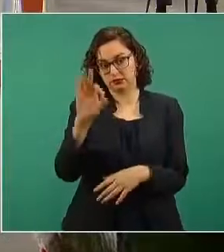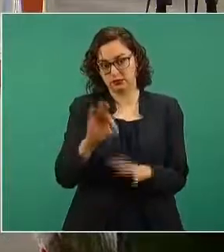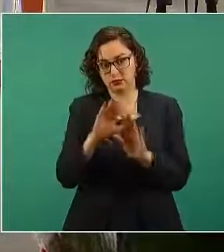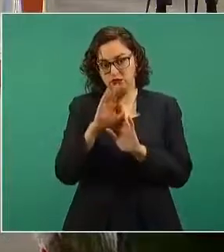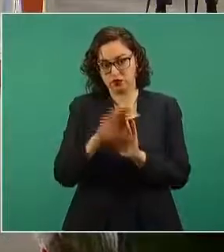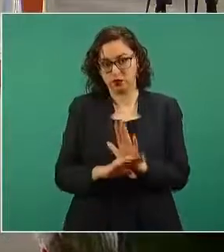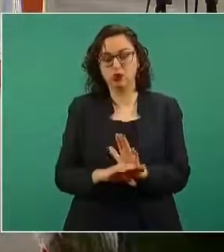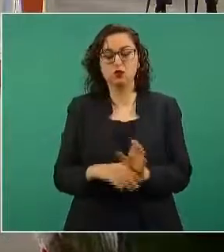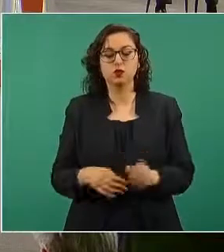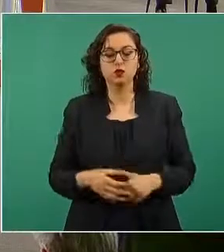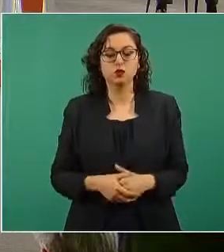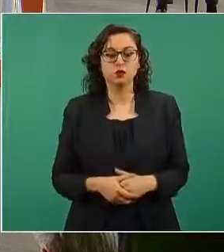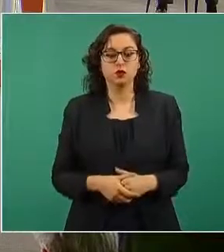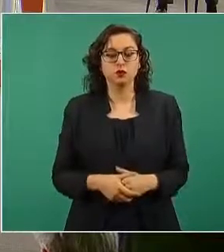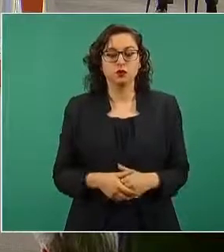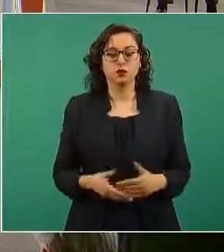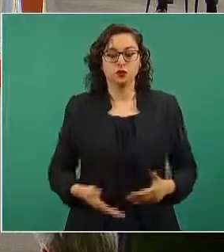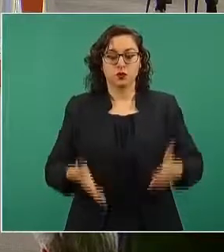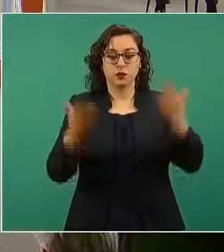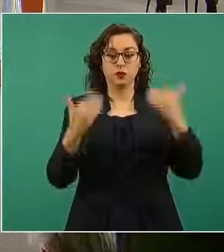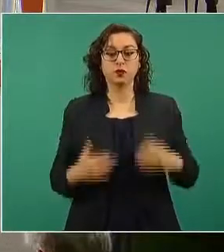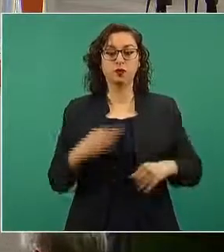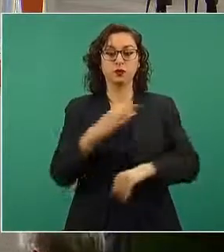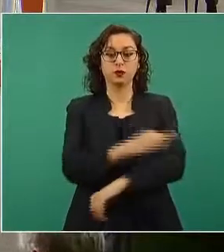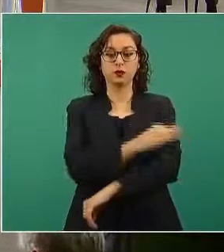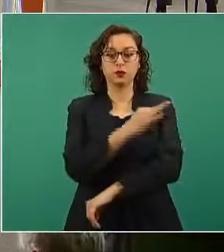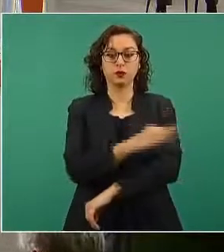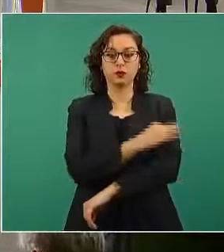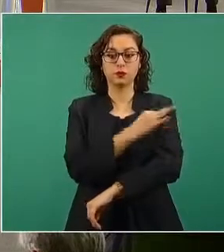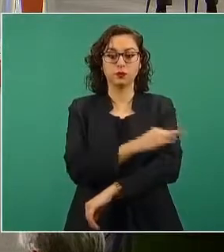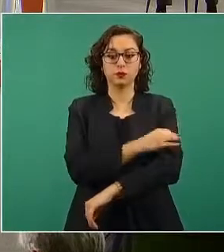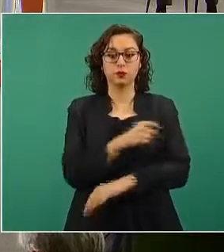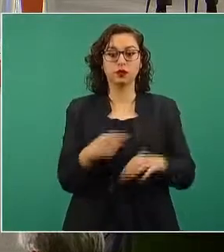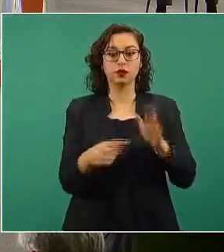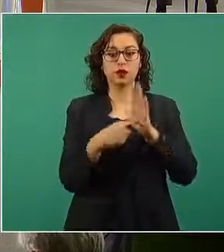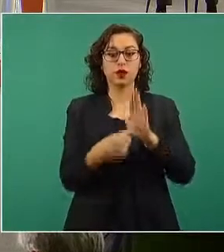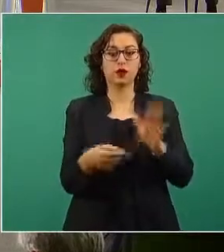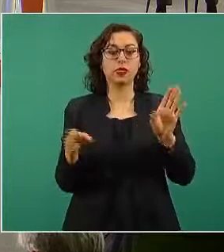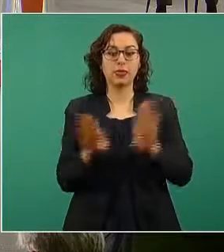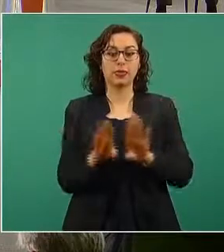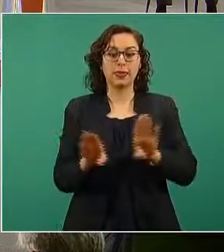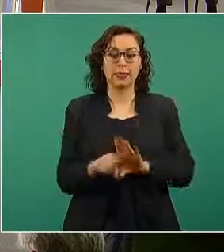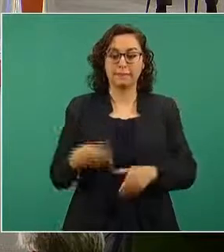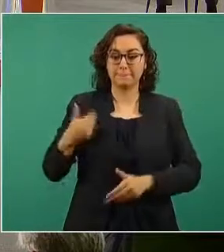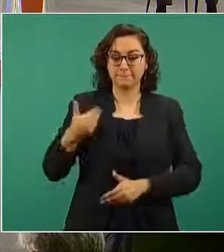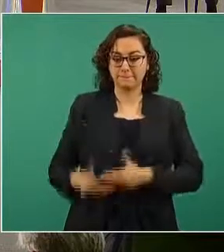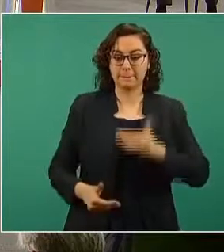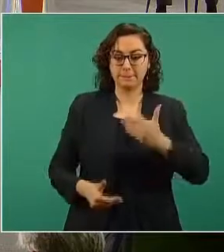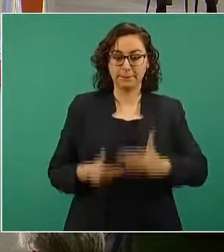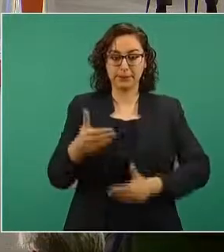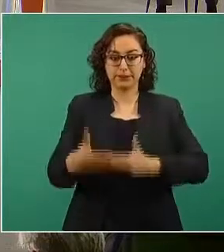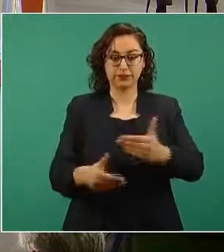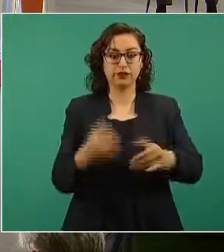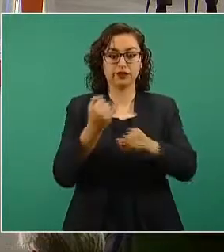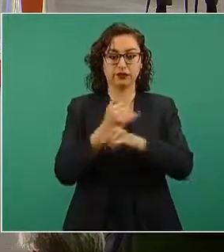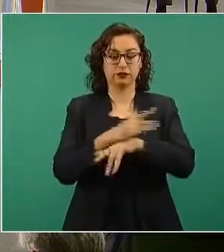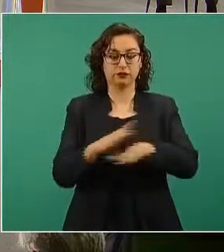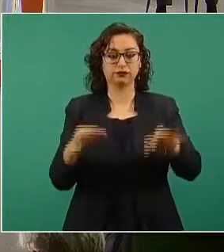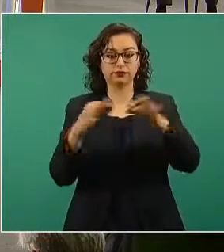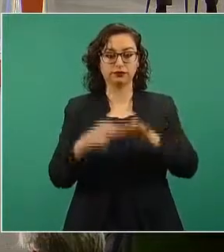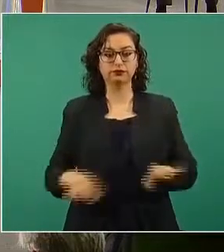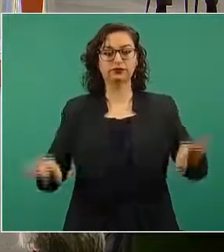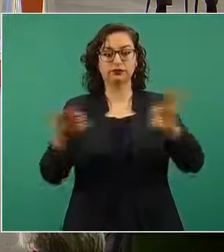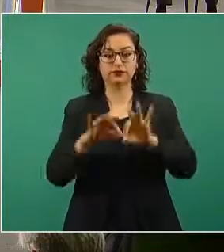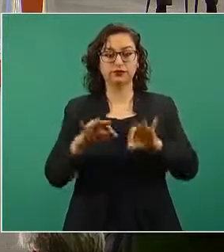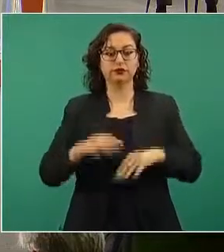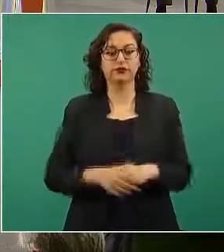o menos. Ahora vámonos a la vacunación y vamos a presentar los avances explicando algunos elementos importantes. Con el corte de